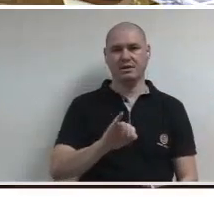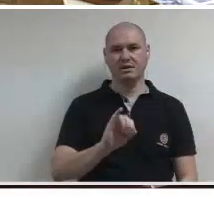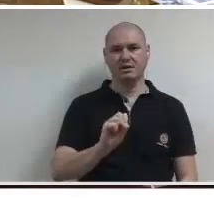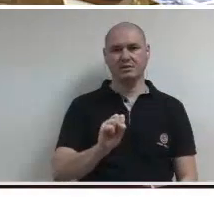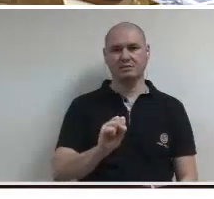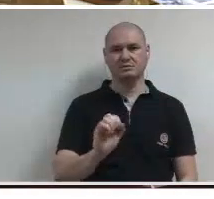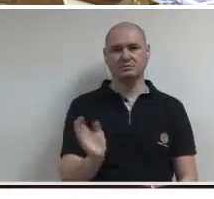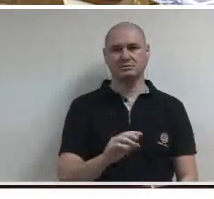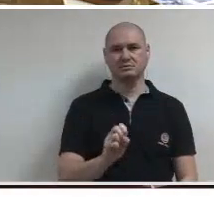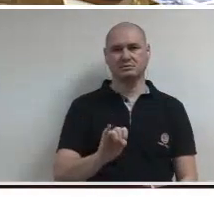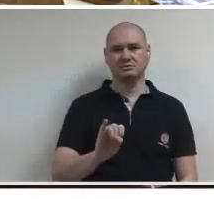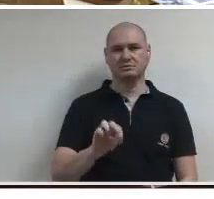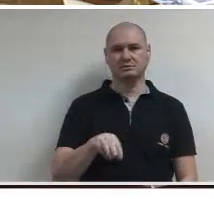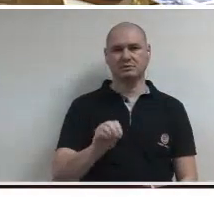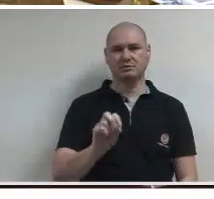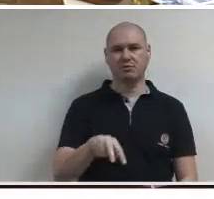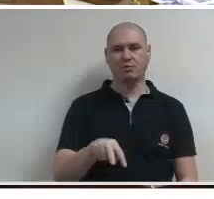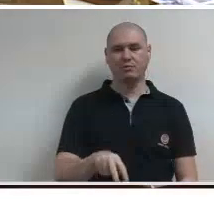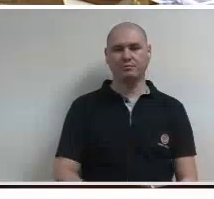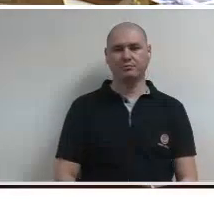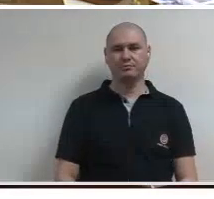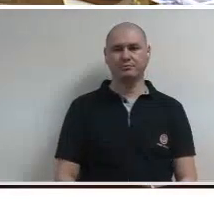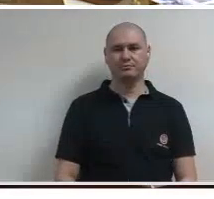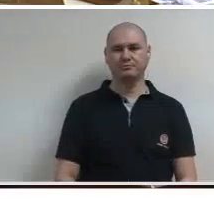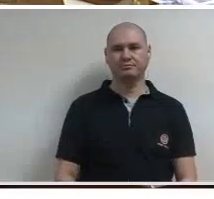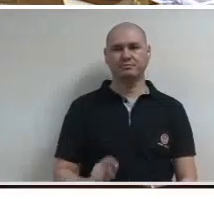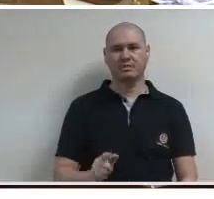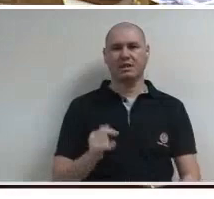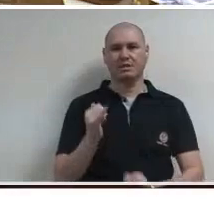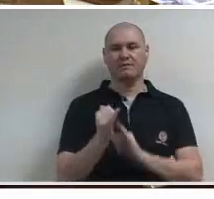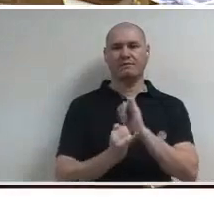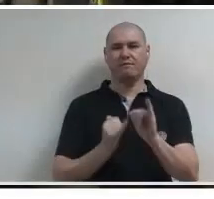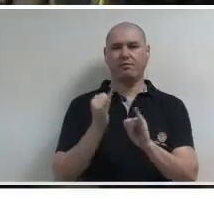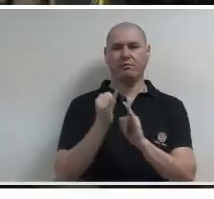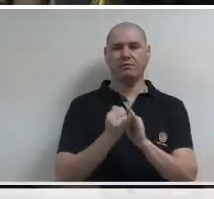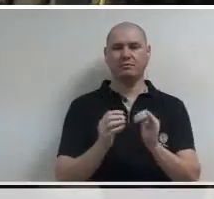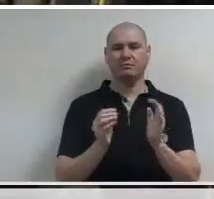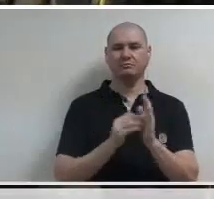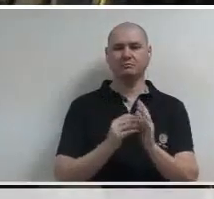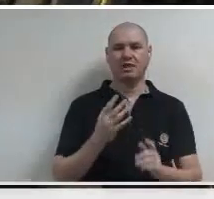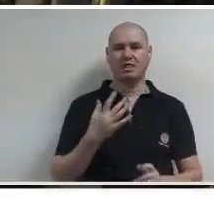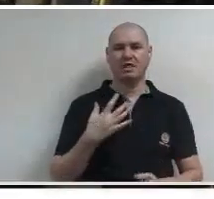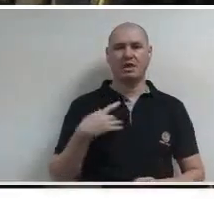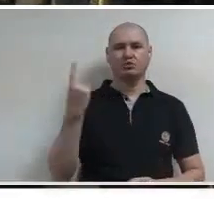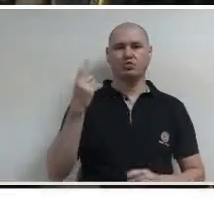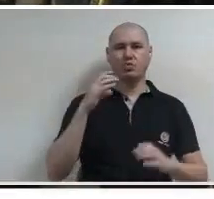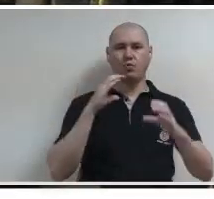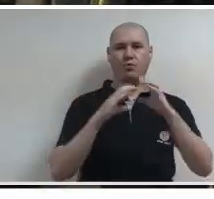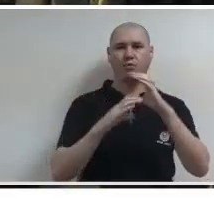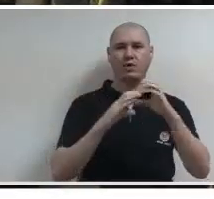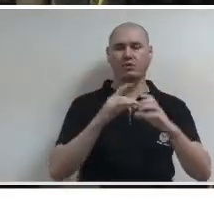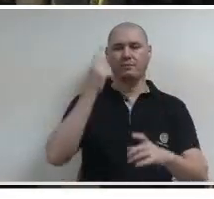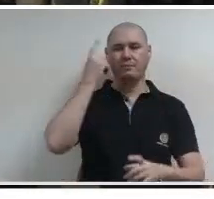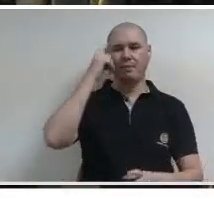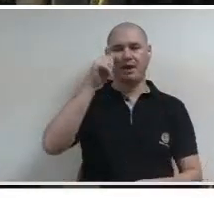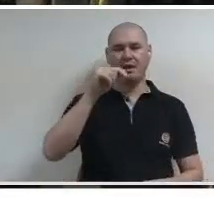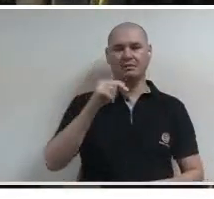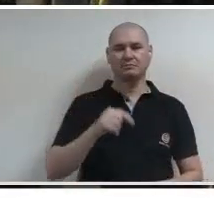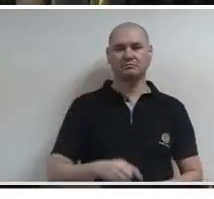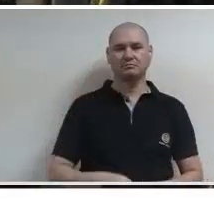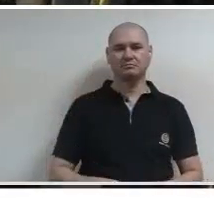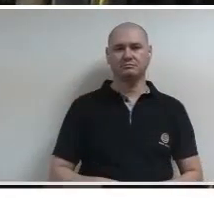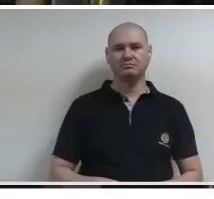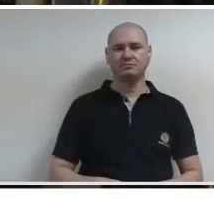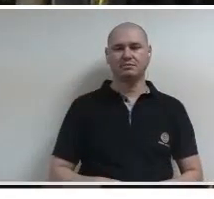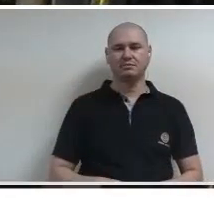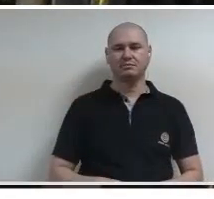ver, o veis ahí, doctor Frente, y ya, ya, ahí, se, con Maranduco, ape. Ya